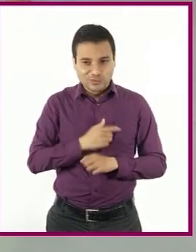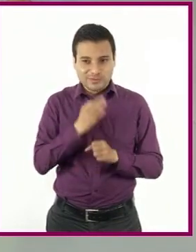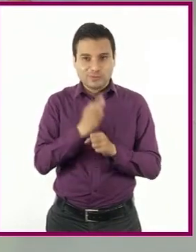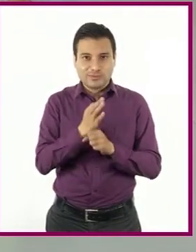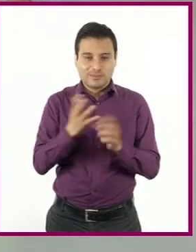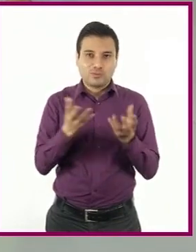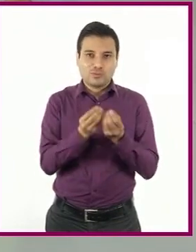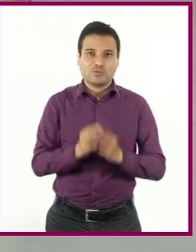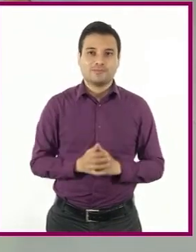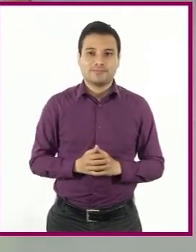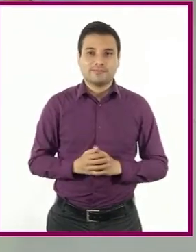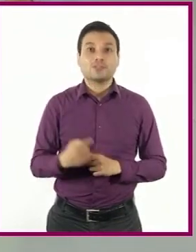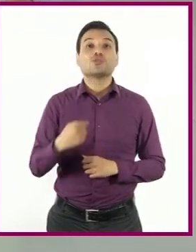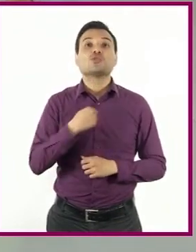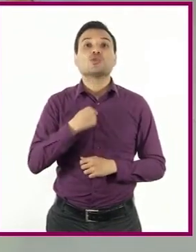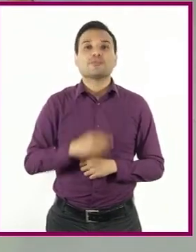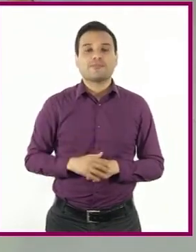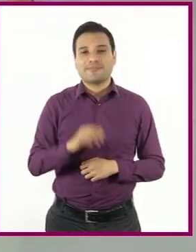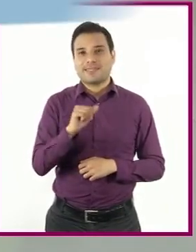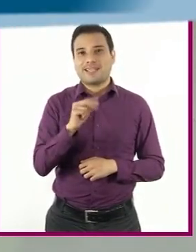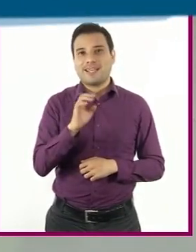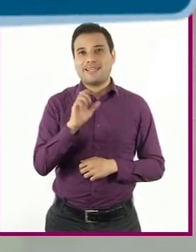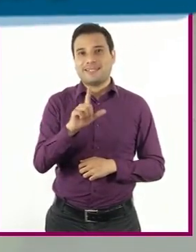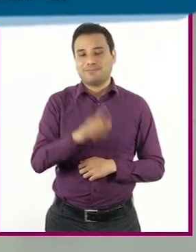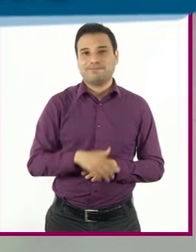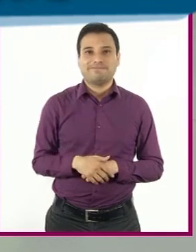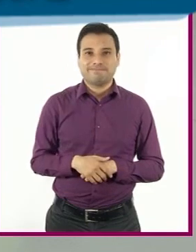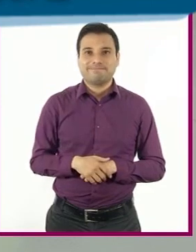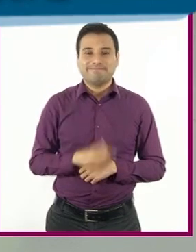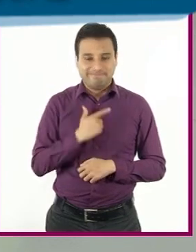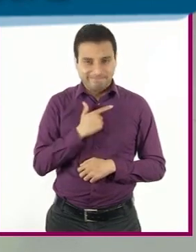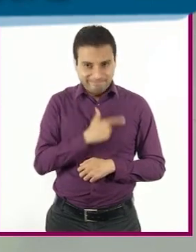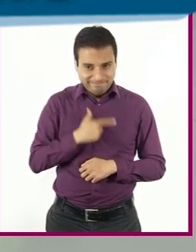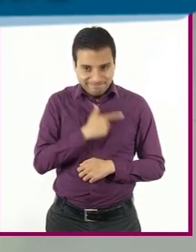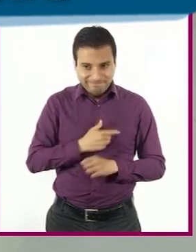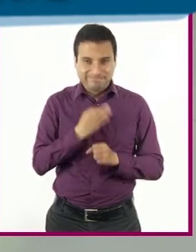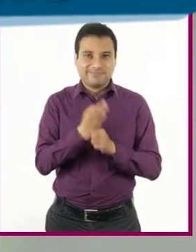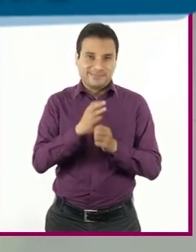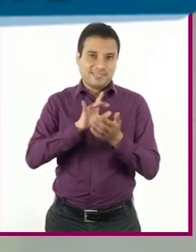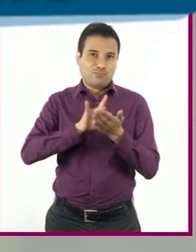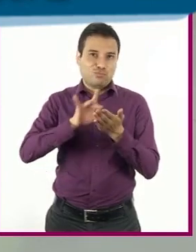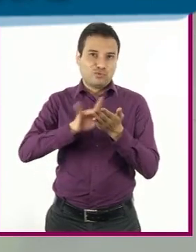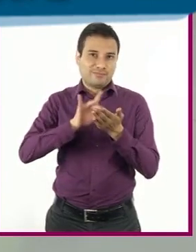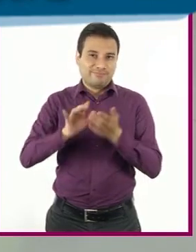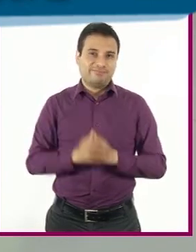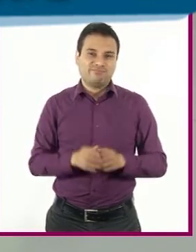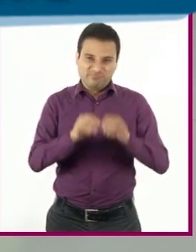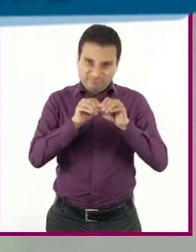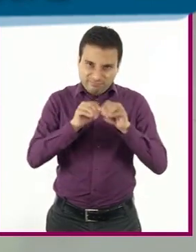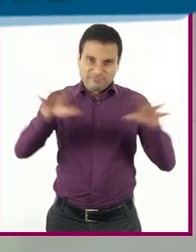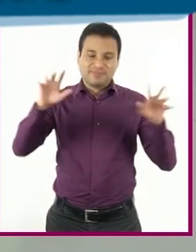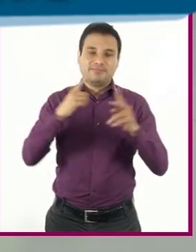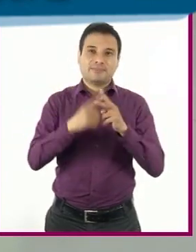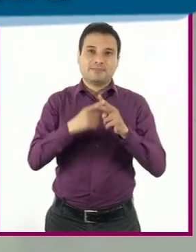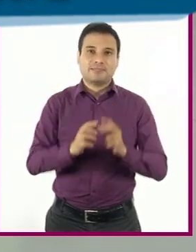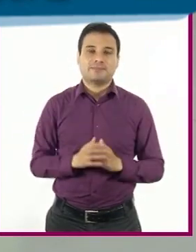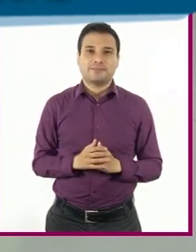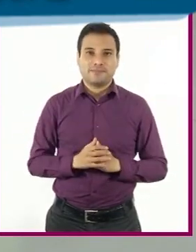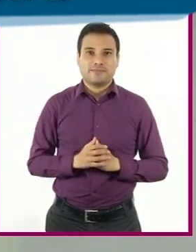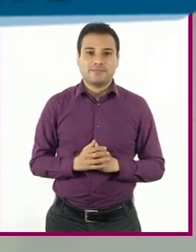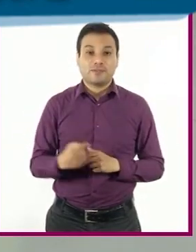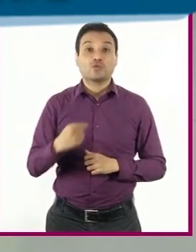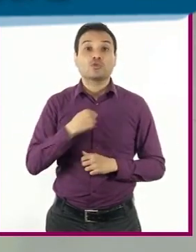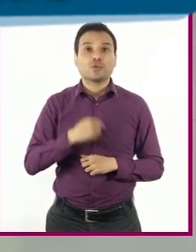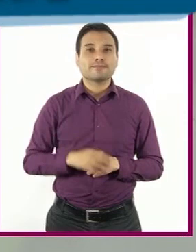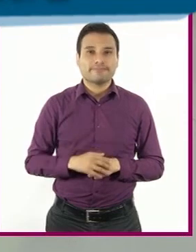ustedes. Soy Anel Aranda Aguilar, complacida por aportar a la difusión del conocimiento matemático. Soy